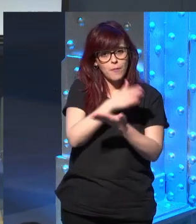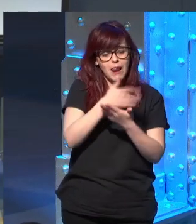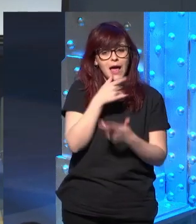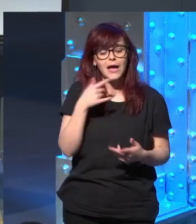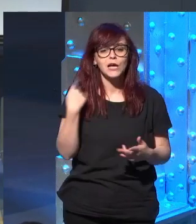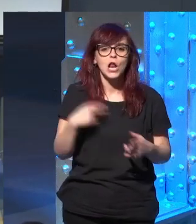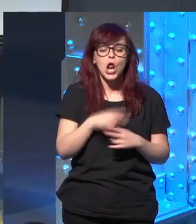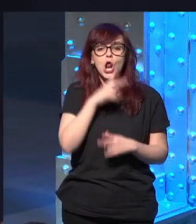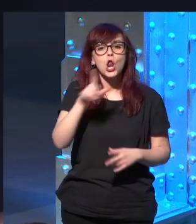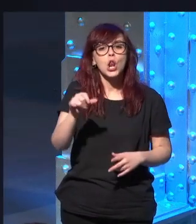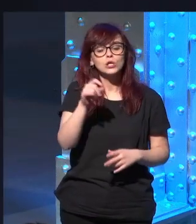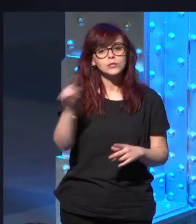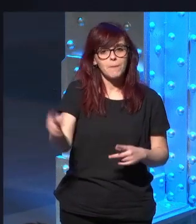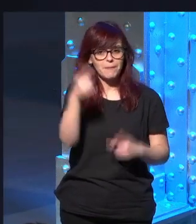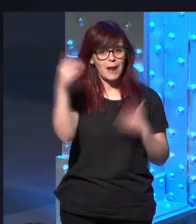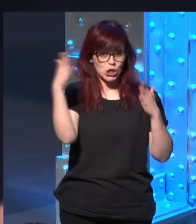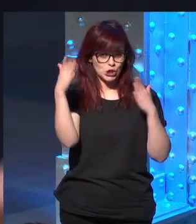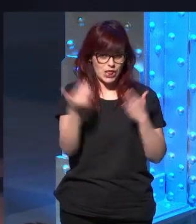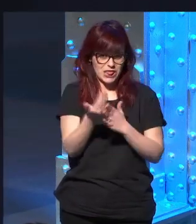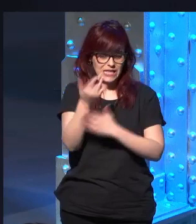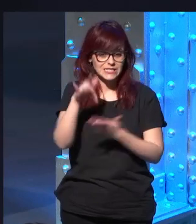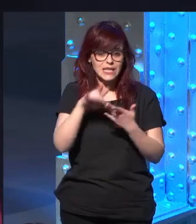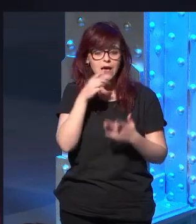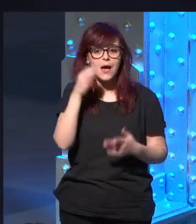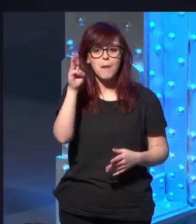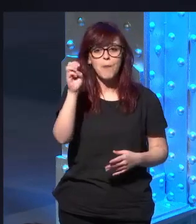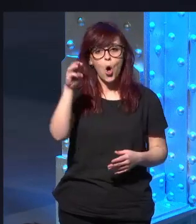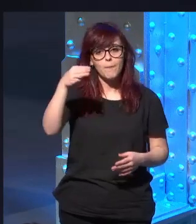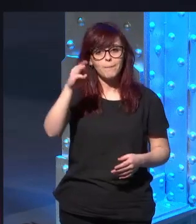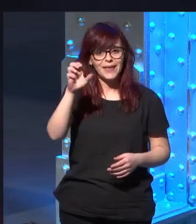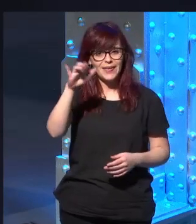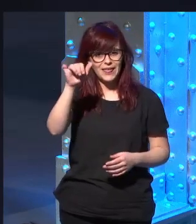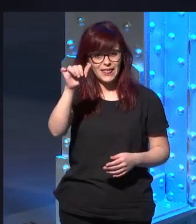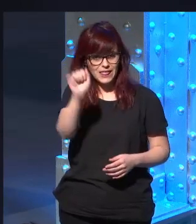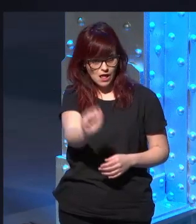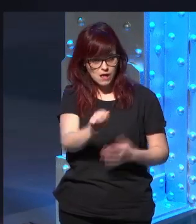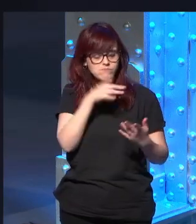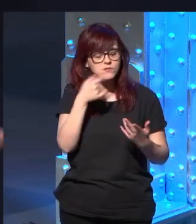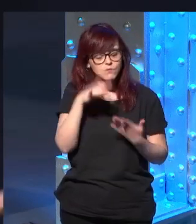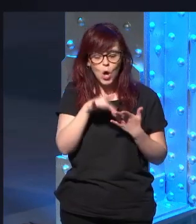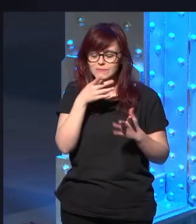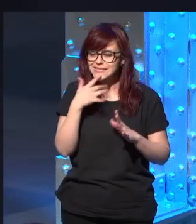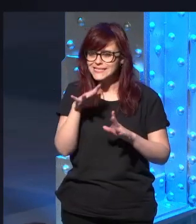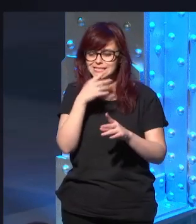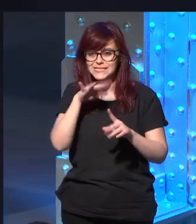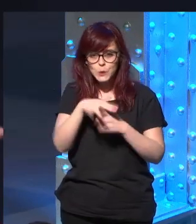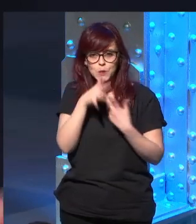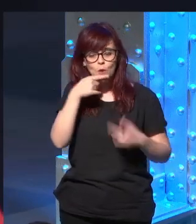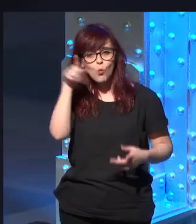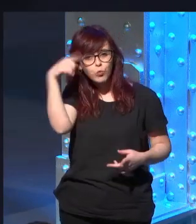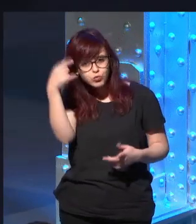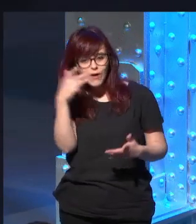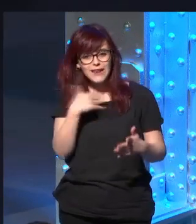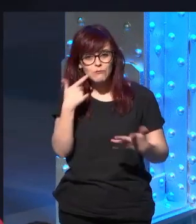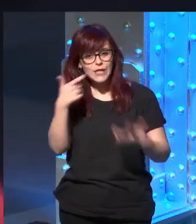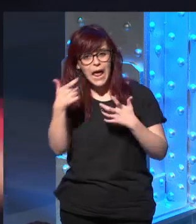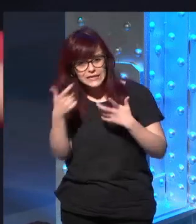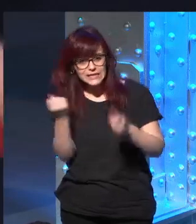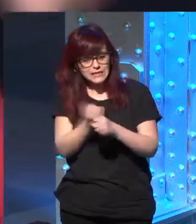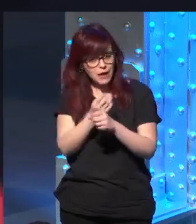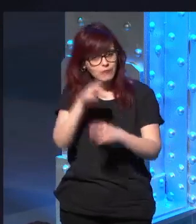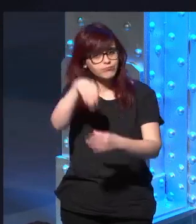primeros días de Pompeya, eso está bastante latente. Cómo se quiere trabajar en cultura, se quiere hacer arte